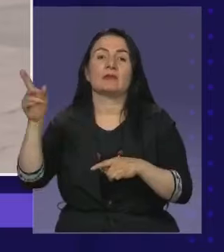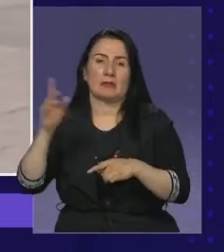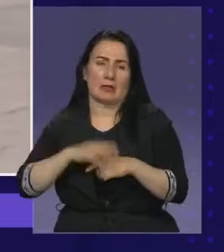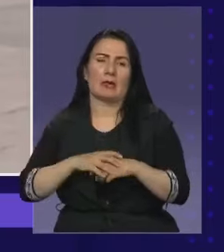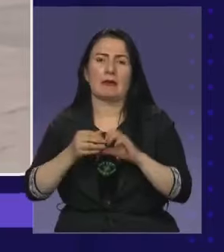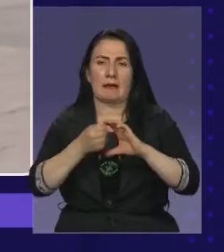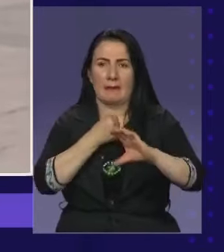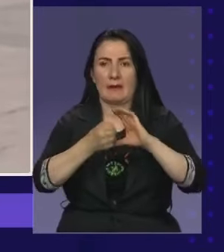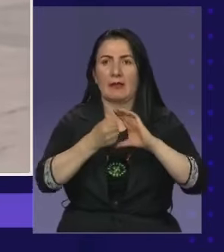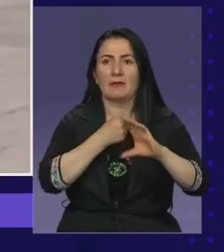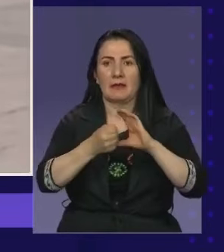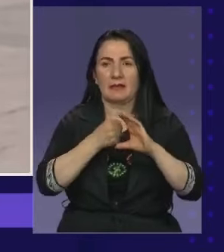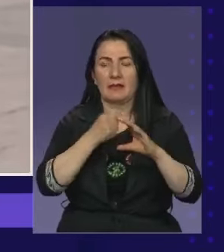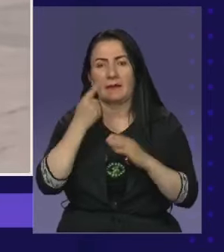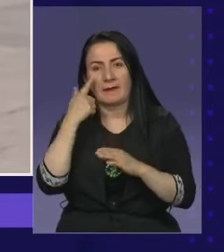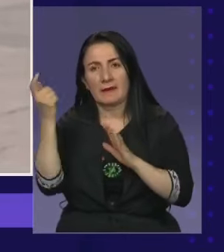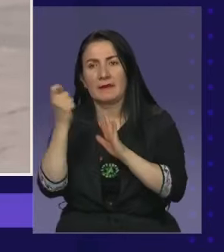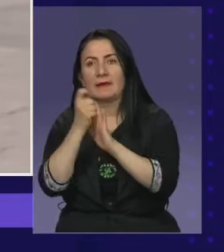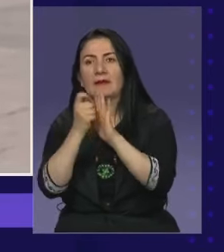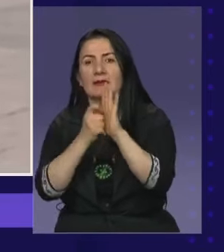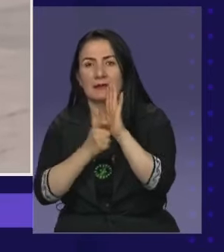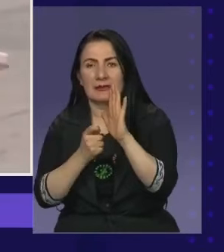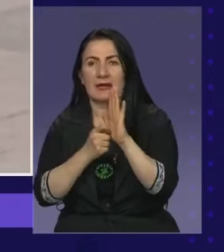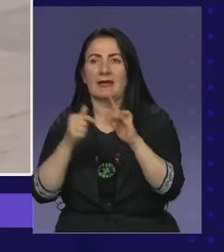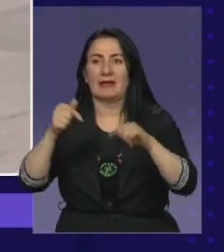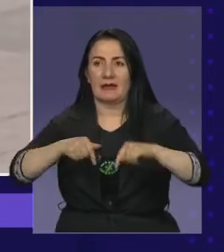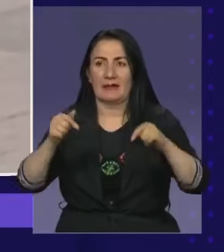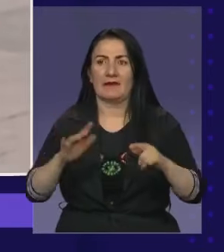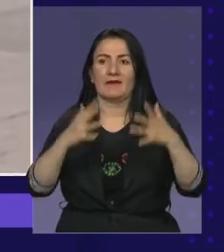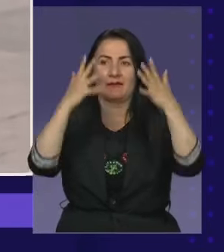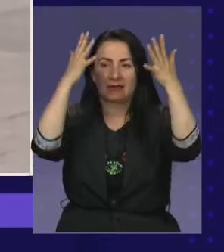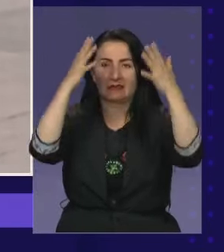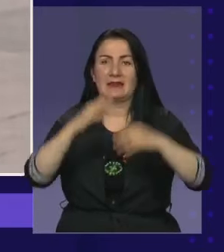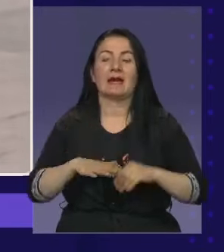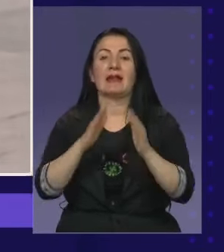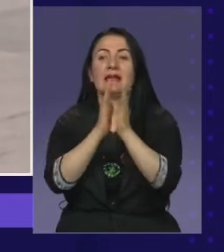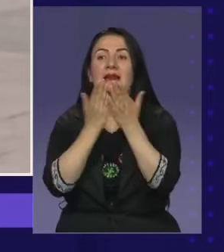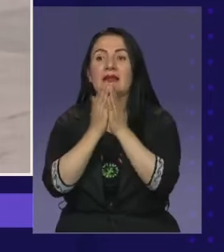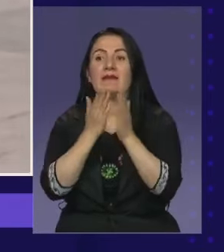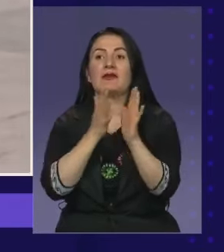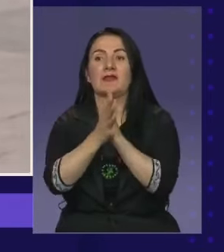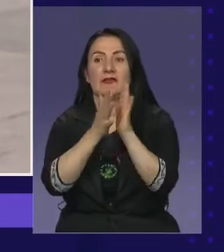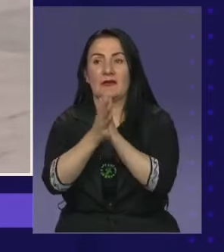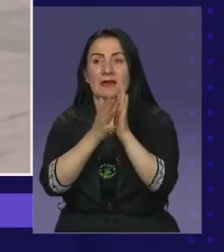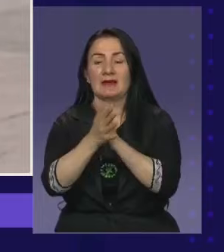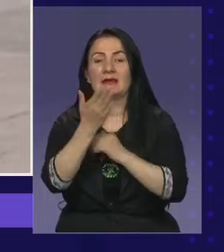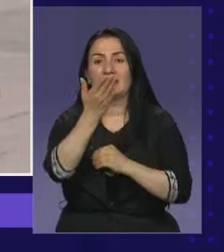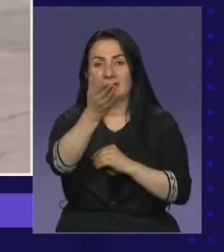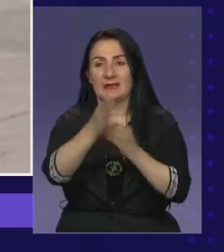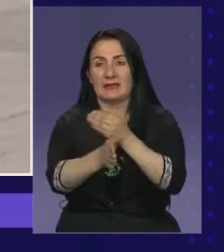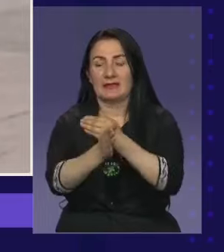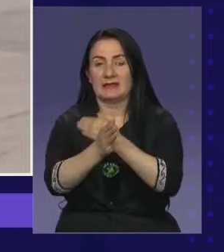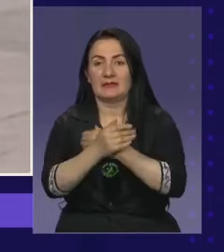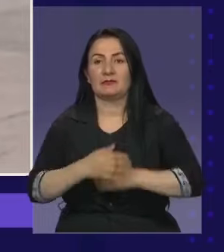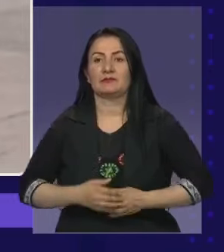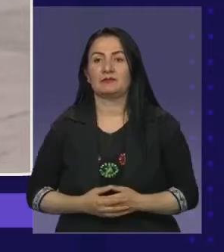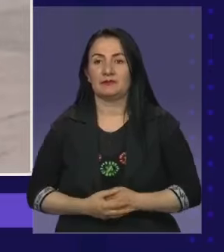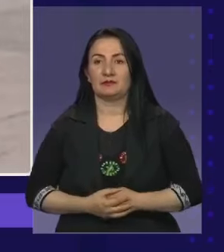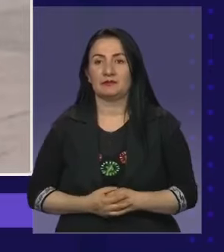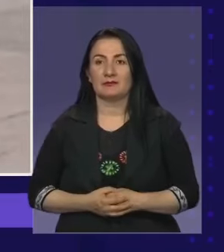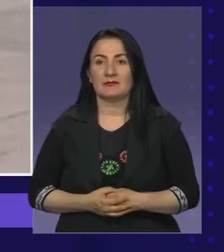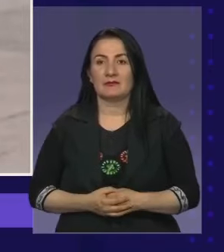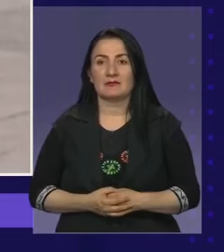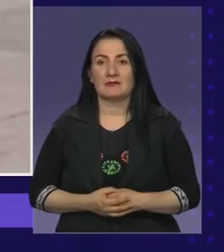les estaremos llevando todos los detalles para que vivan esta gran fiesta del libro. Esta es toda la información, Cristian. Continúe usted con más de